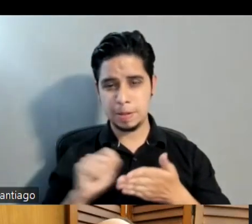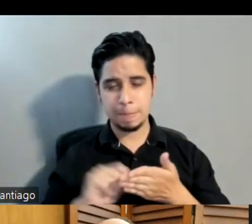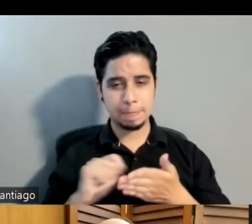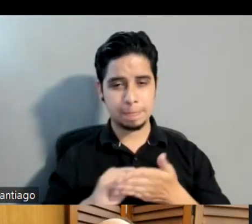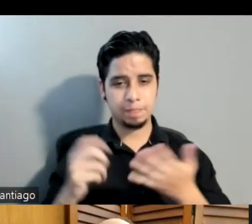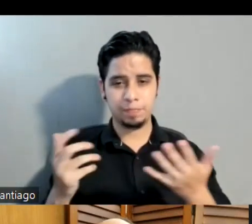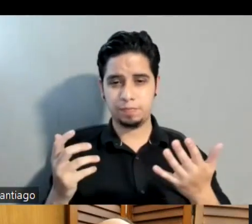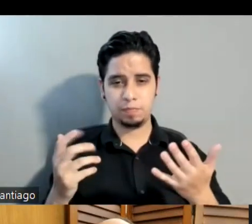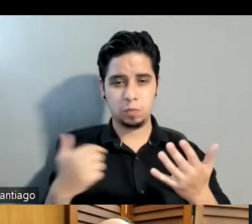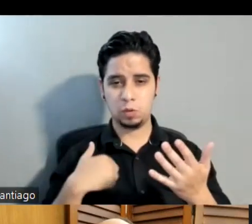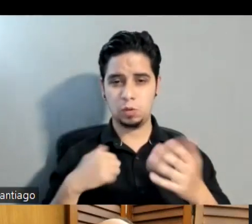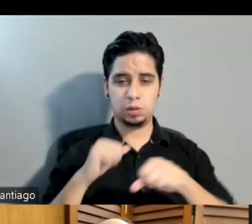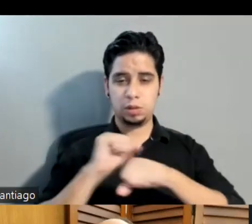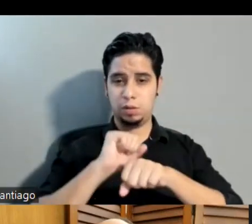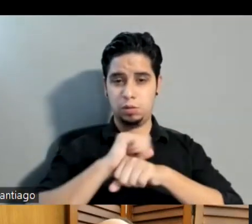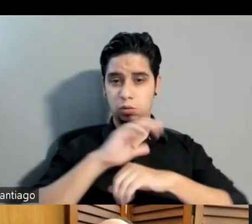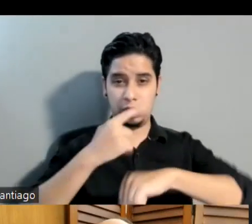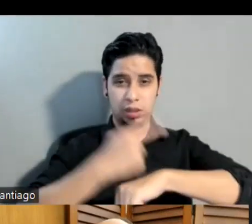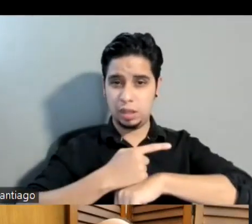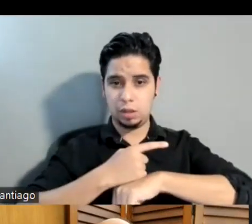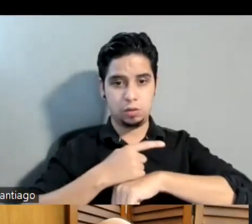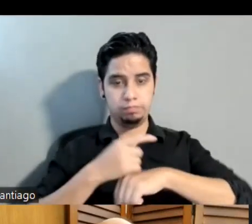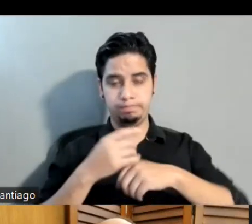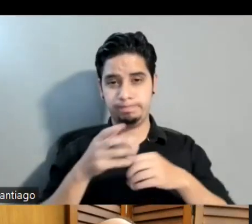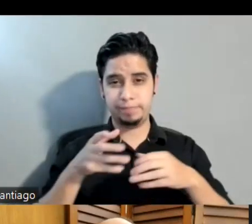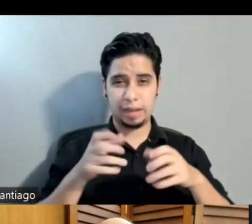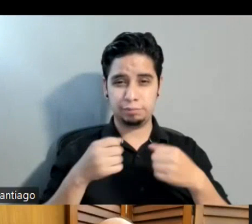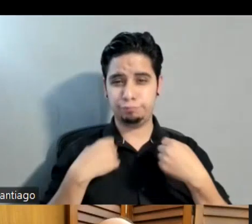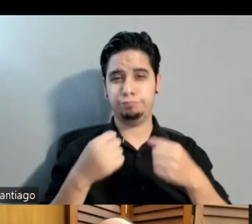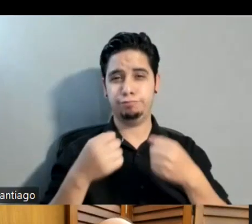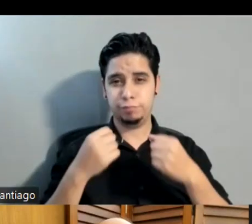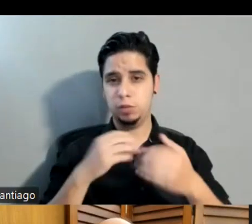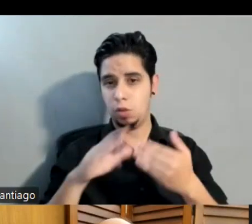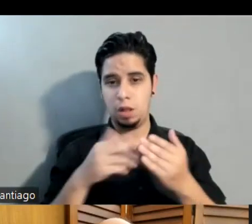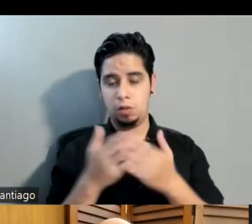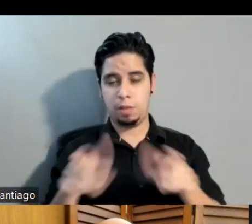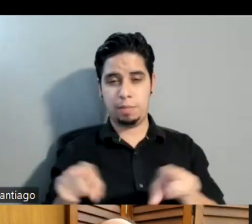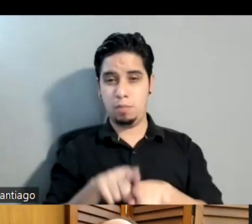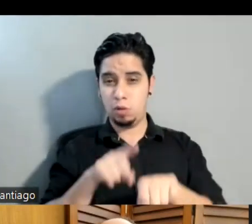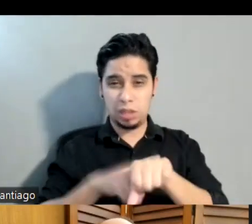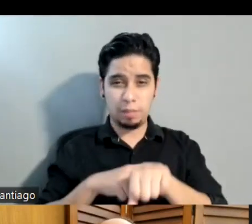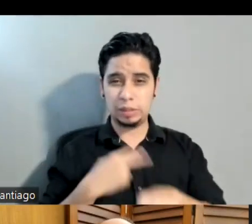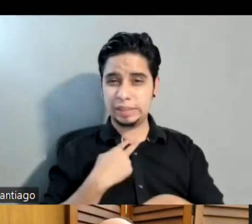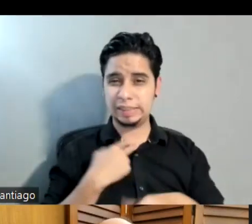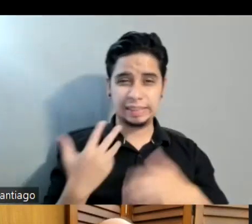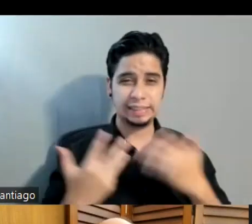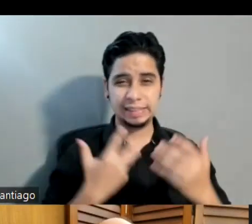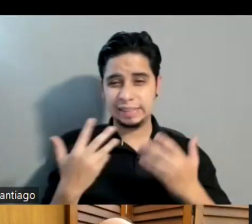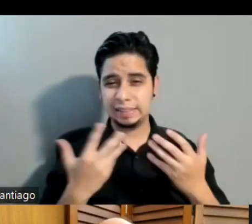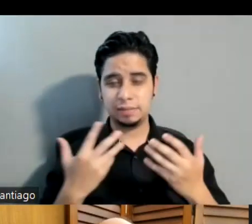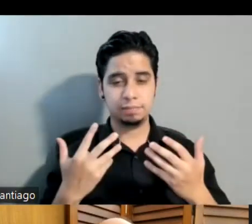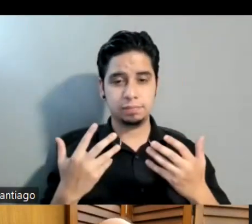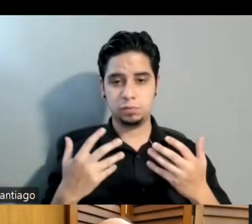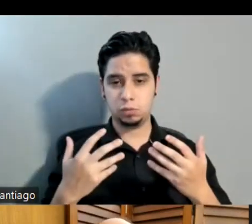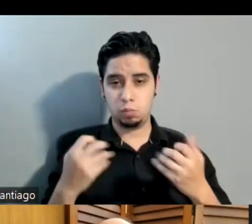yo estoy trabajando todo el día, estoy en la calle, tú sabes, y se juntan todas las habichuelas juntas y me estaba dando